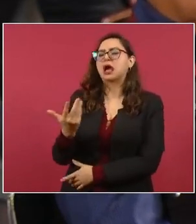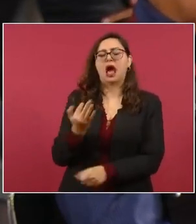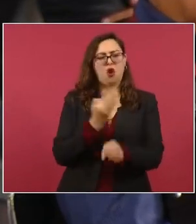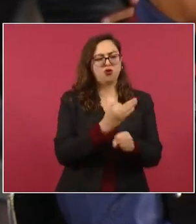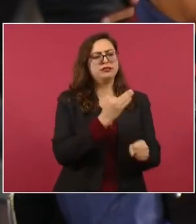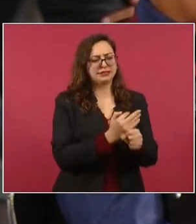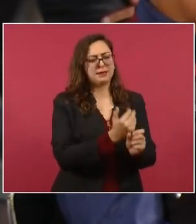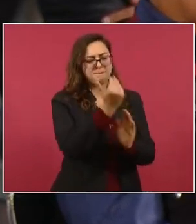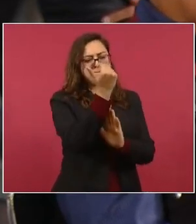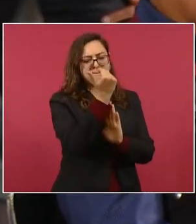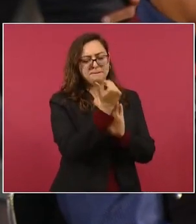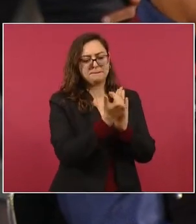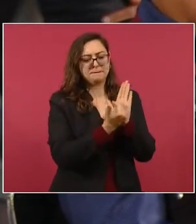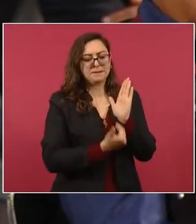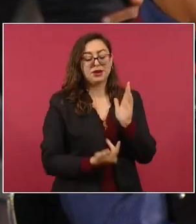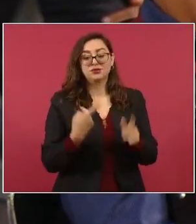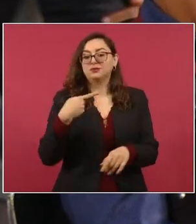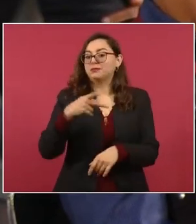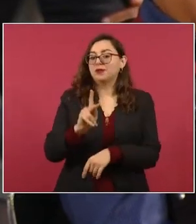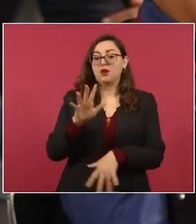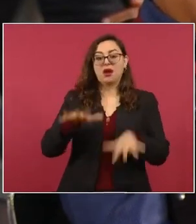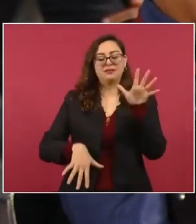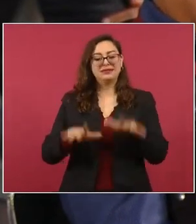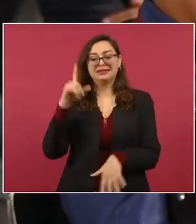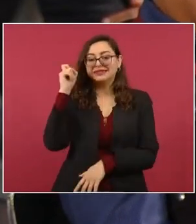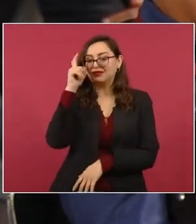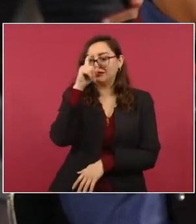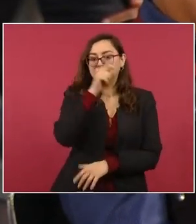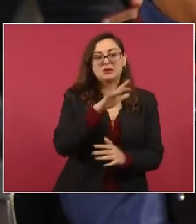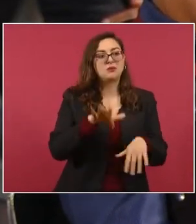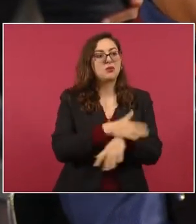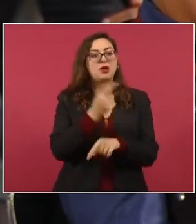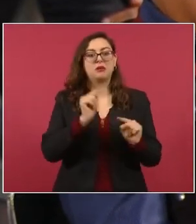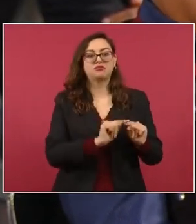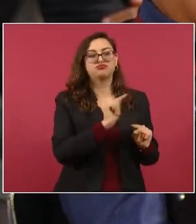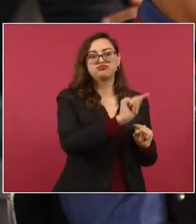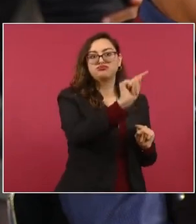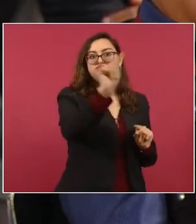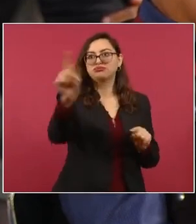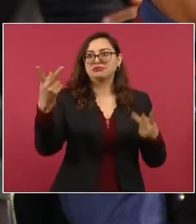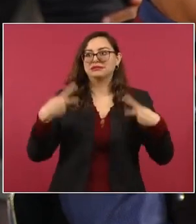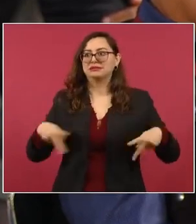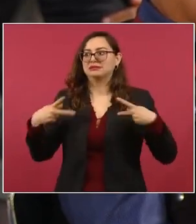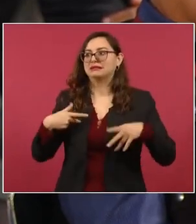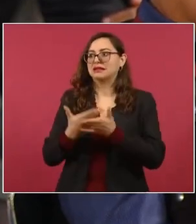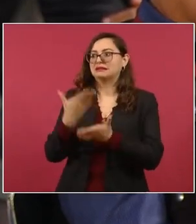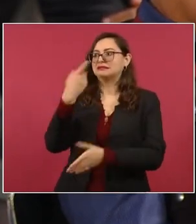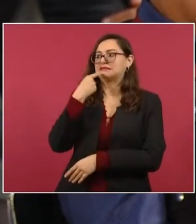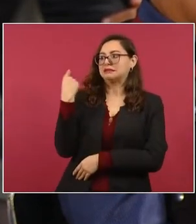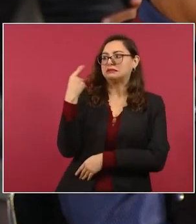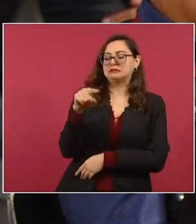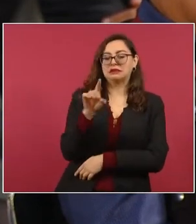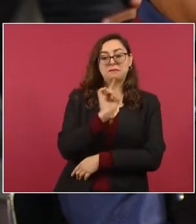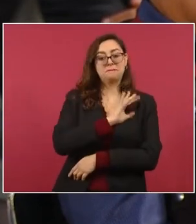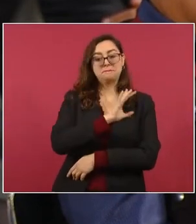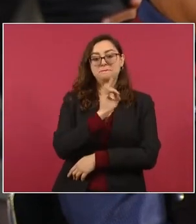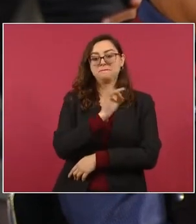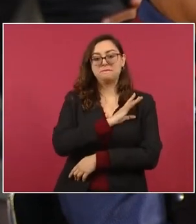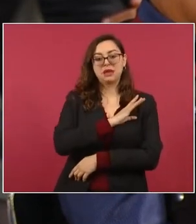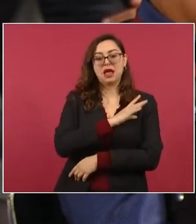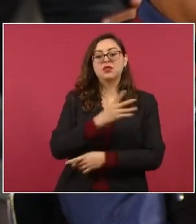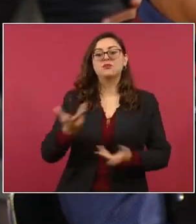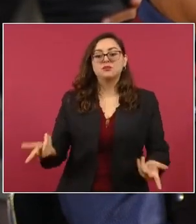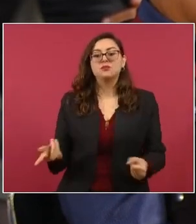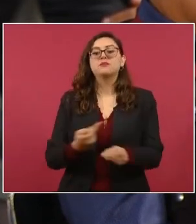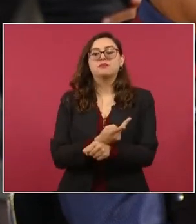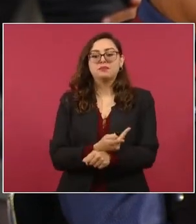sabemos que es muy difícil documentar esto debido a que pues, las víctimas tienen miedo de denunciar. Pues